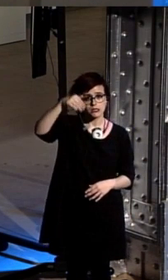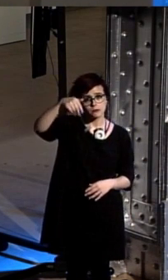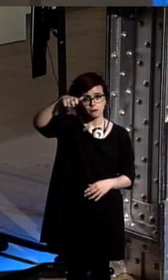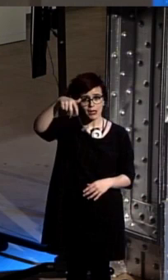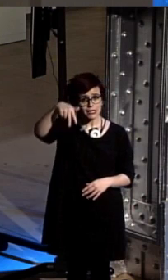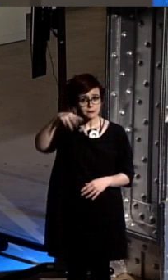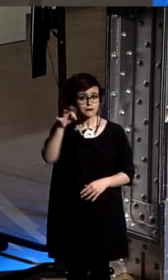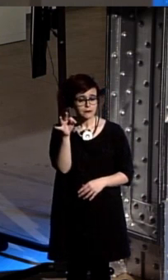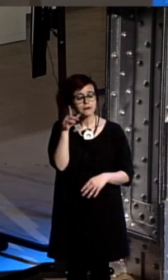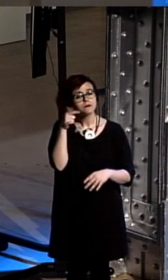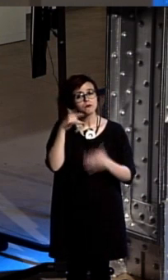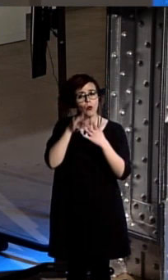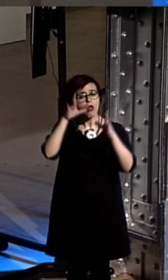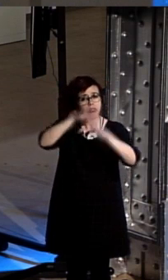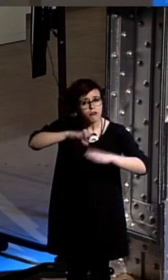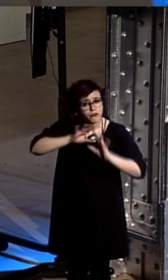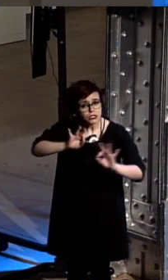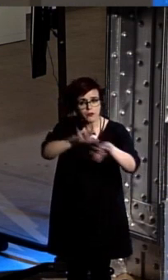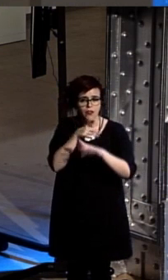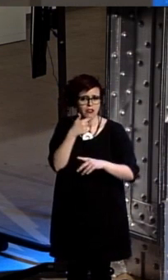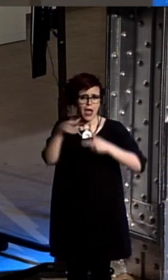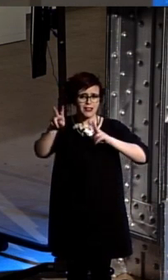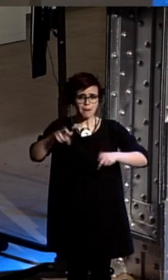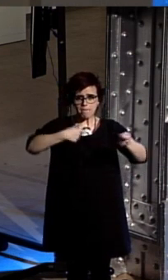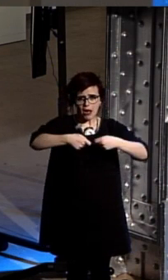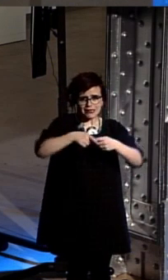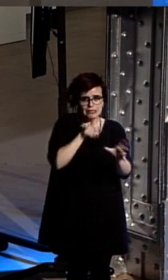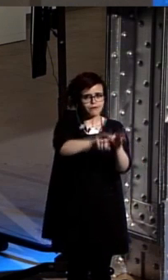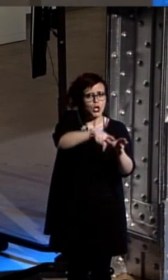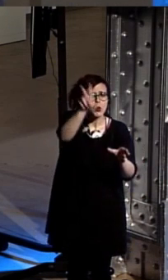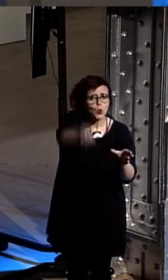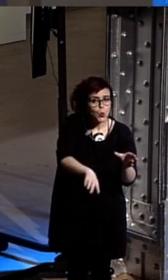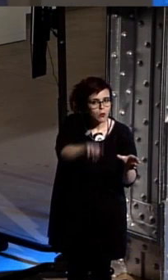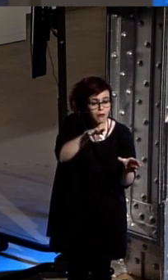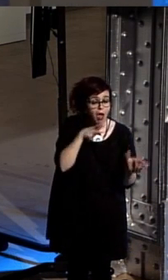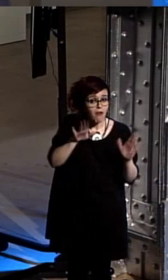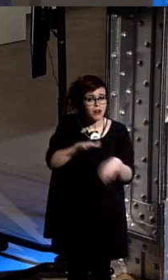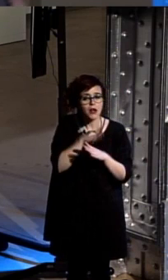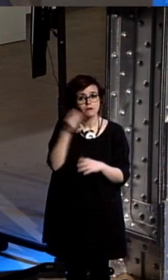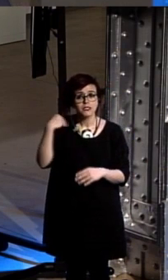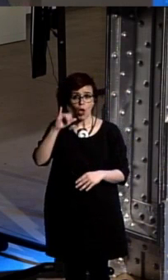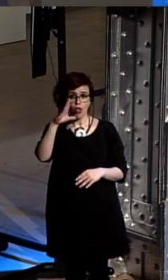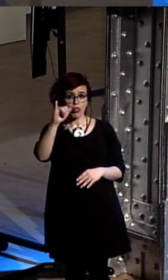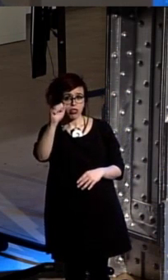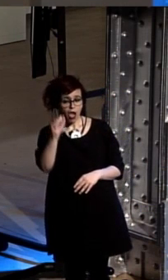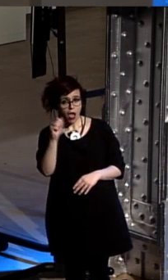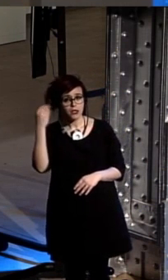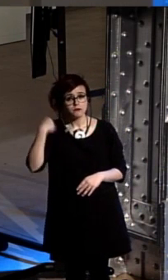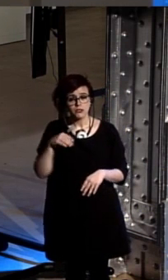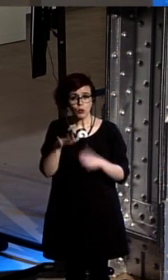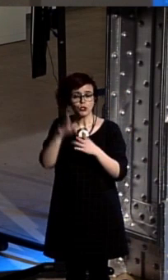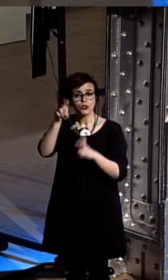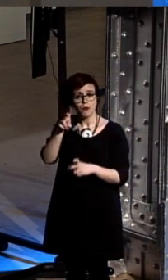Ekman, este científico, dijo que nunca trabajaría en el marketing, pero ha trabajado para el CIA y para el Pentágono, para la